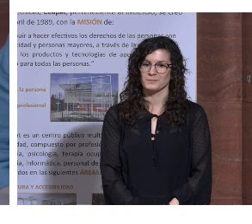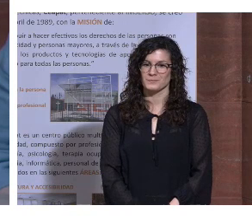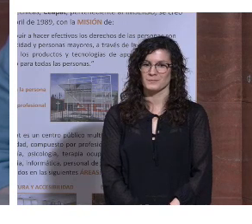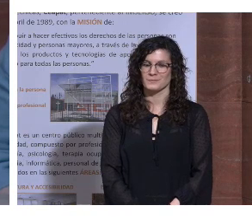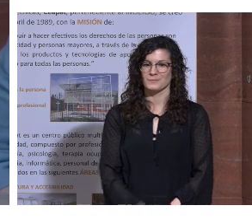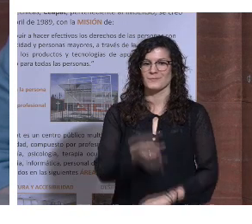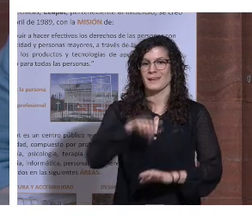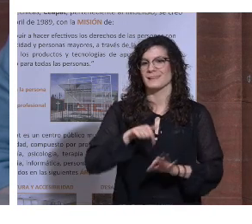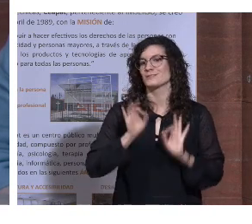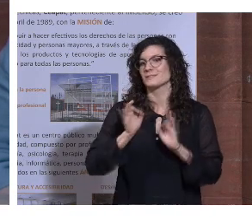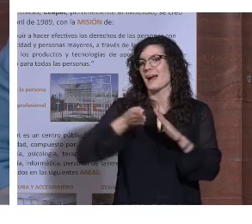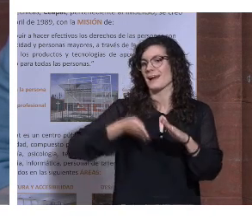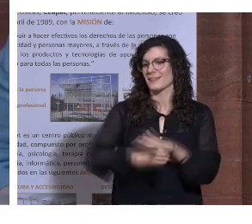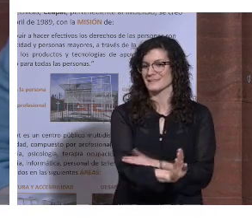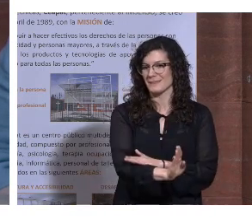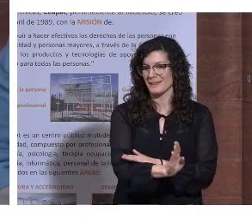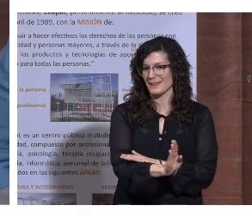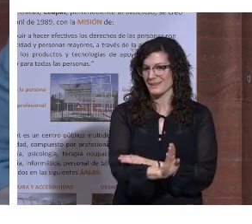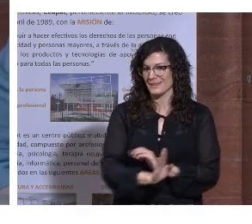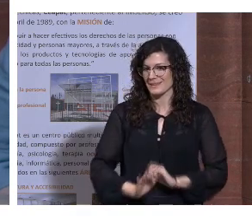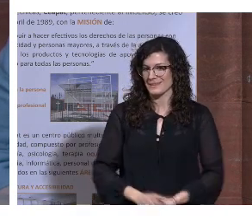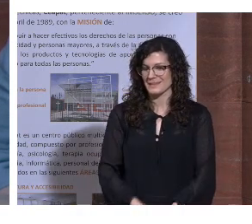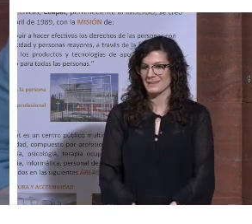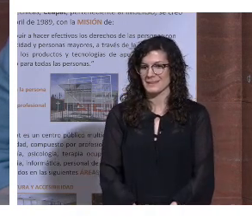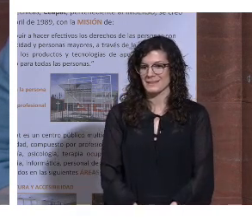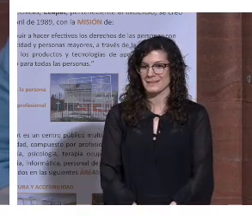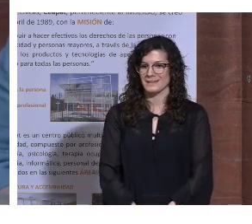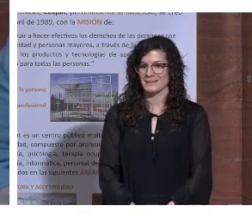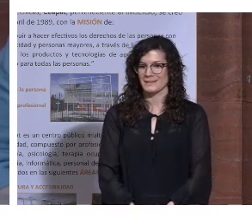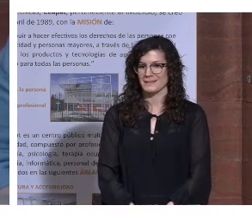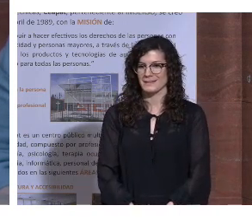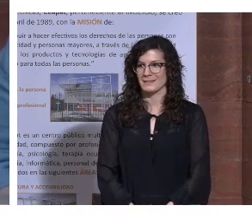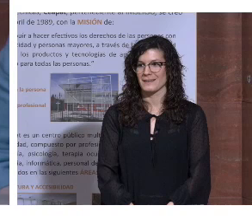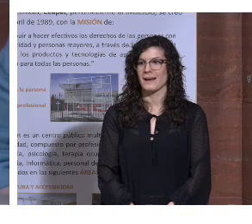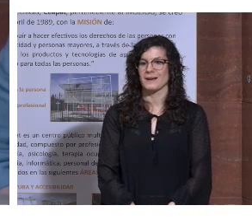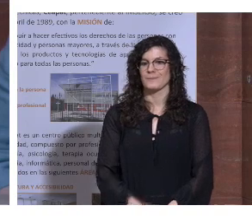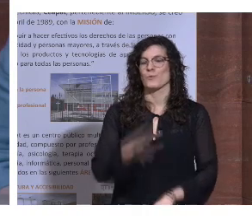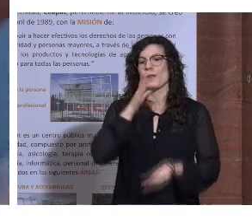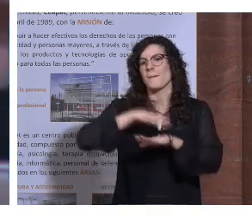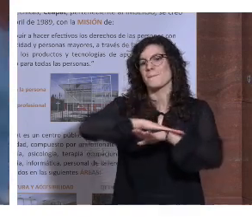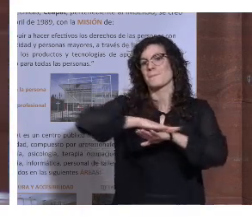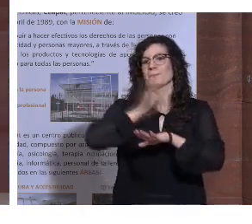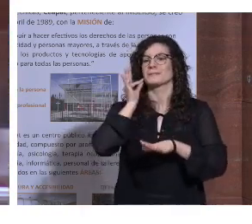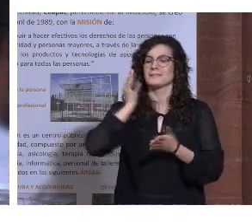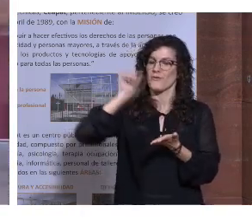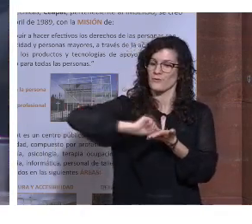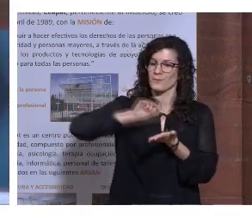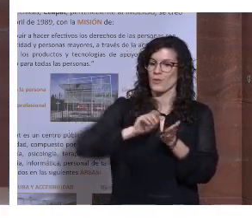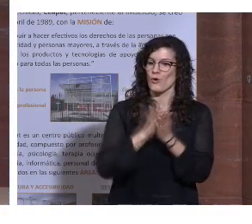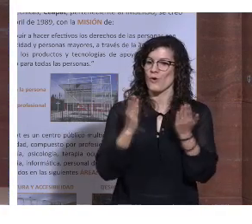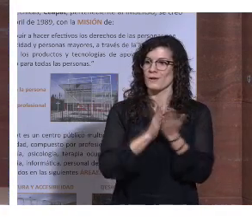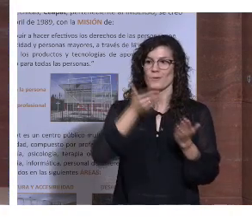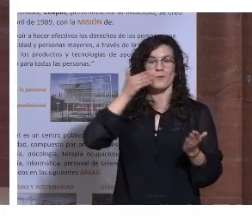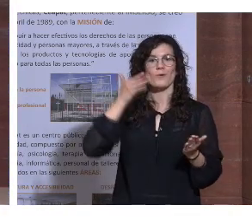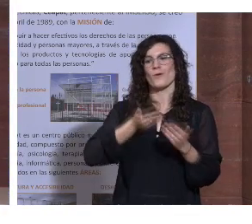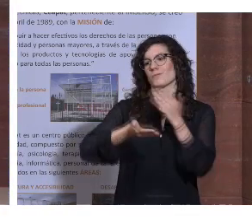Esto es accesibilidad escritoria. La ministra está firmando en el libro de honor que firmó en su origen Matilde